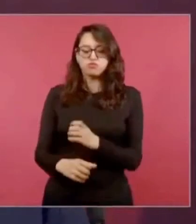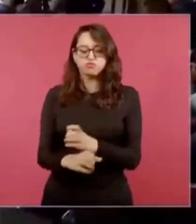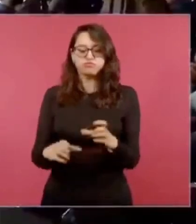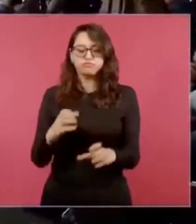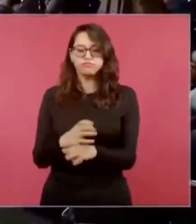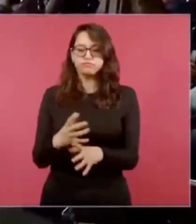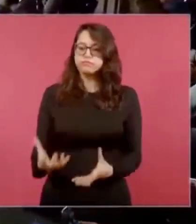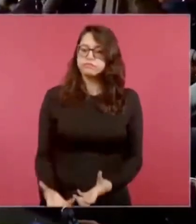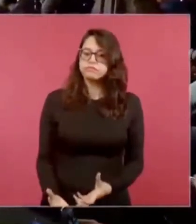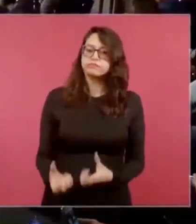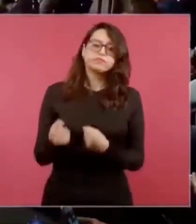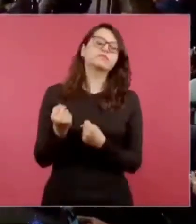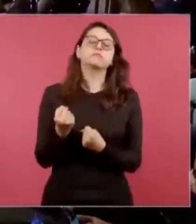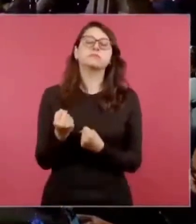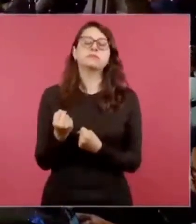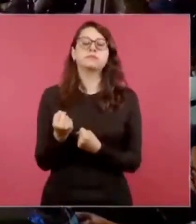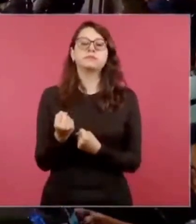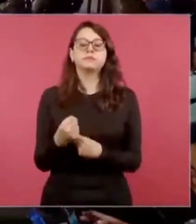la gente.